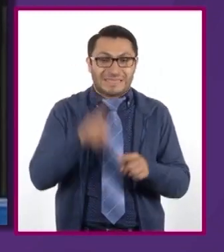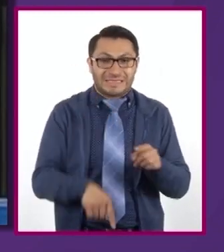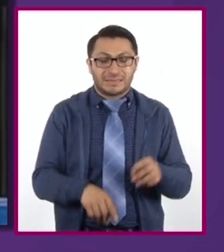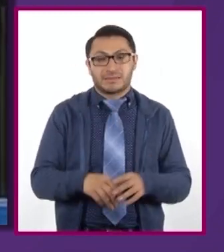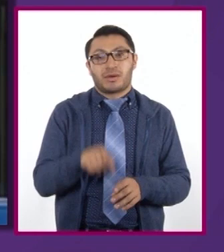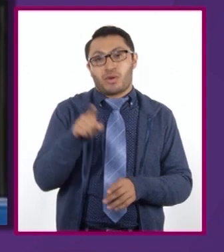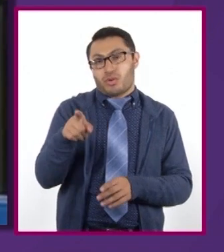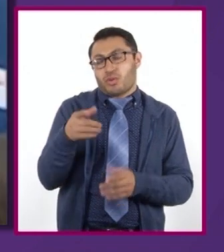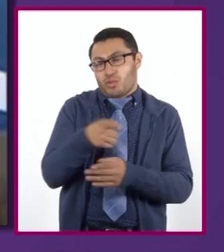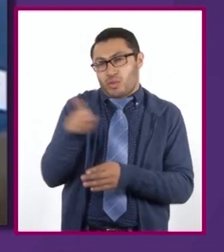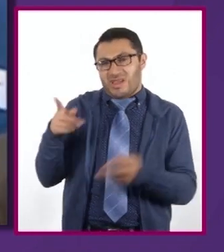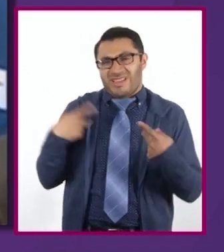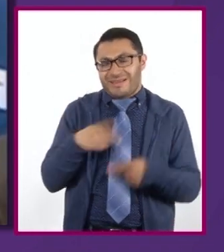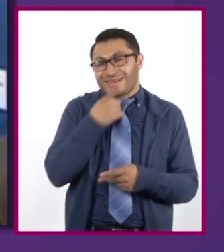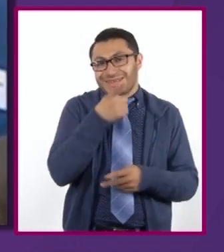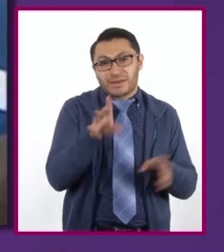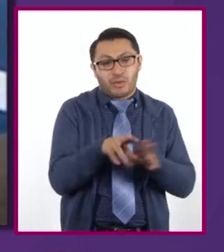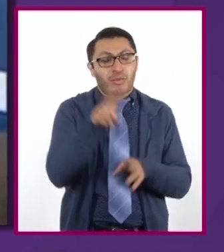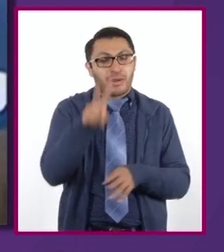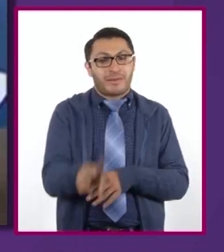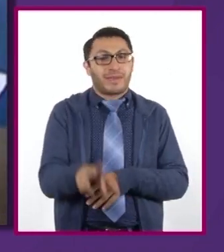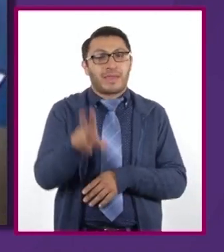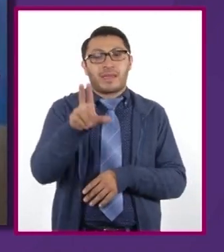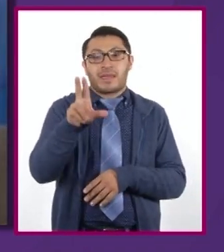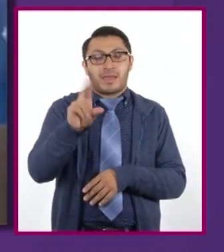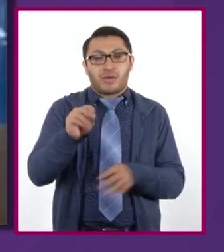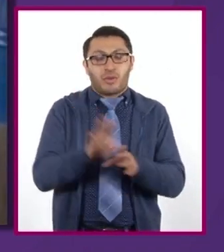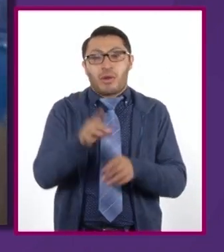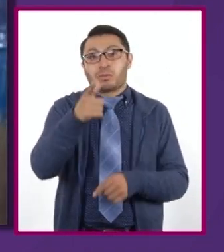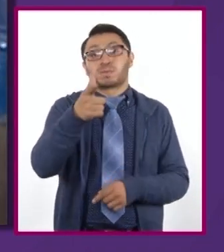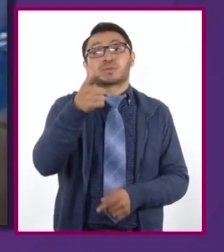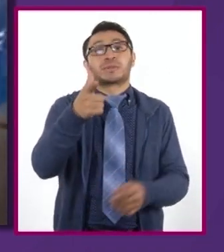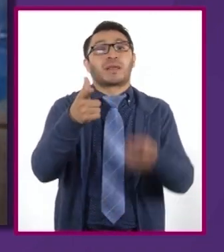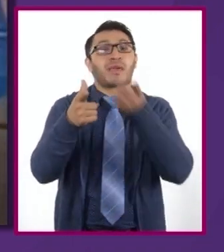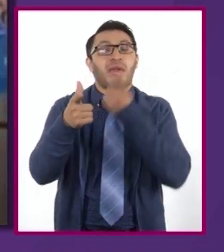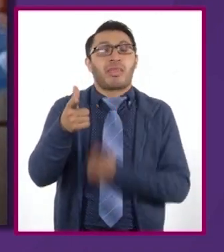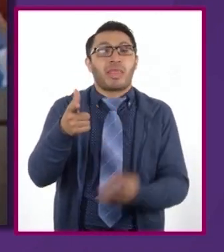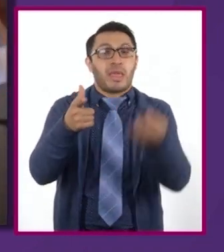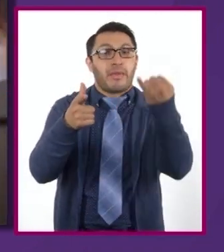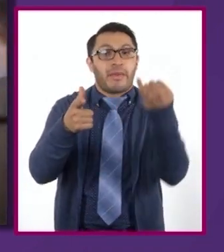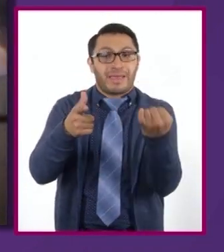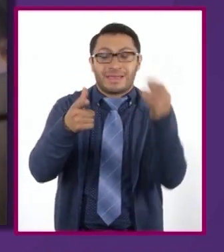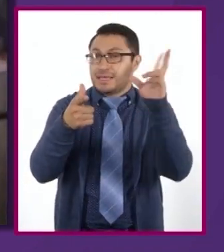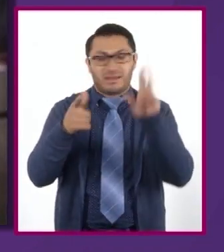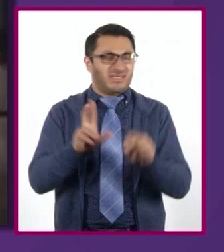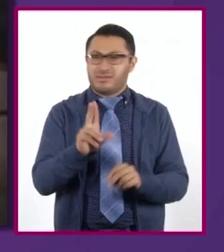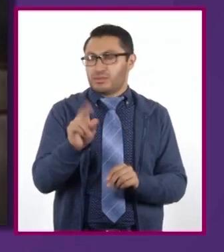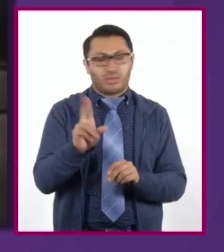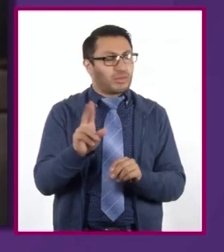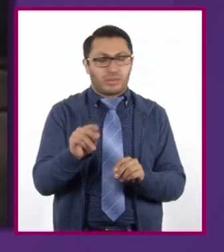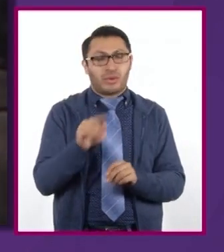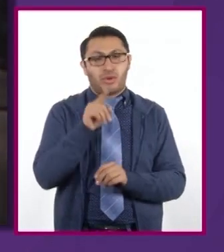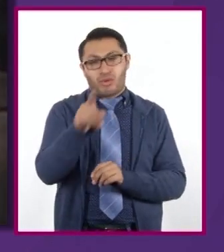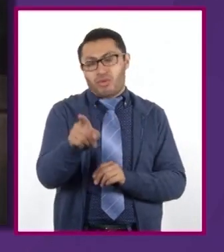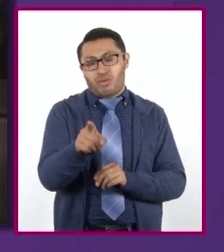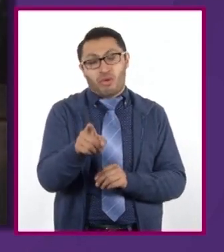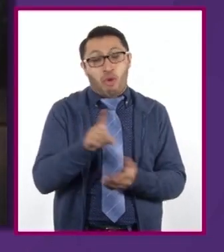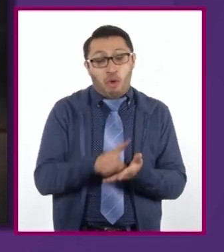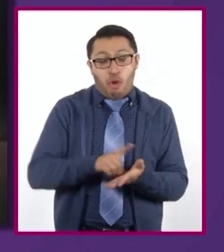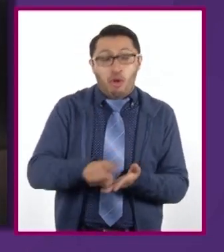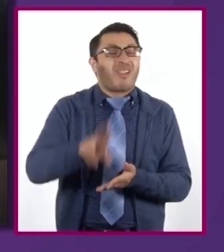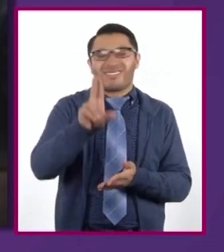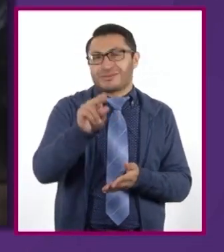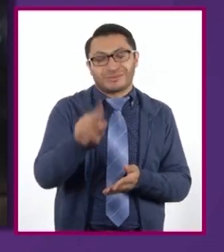bueno, como están diciendo, es cierto eso, o sea, nadie te pone una pistola en la cabeza para que hagas lo que tengas que, lo que tú quieras hacer, o sea, nadie te dice, no, tienes que drogarte ni nada,